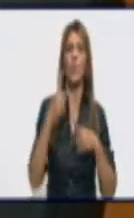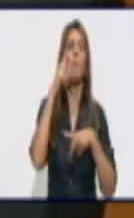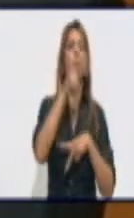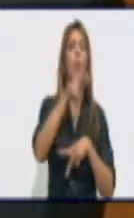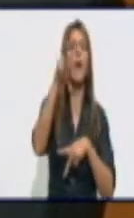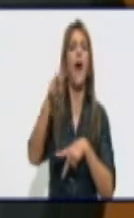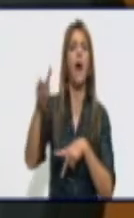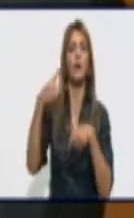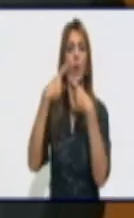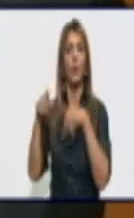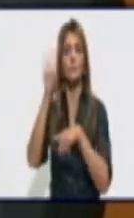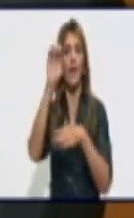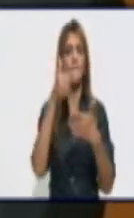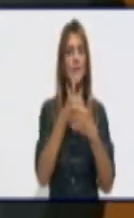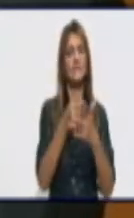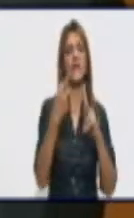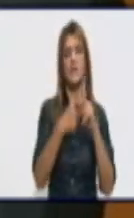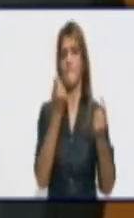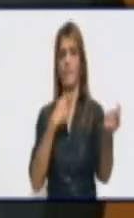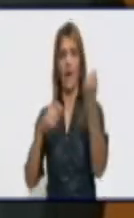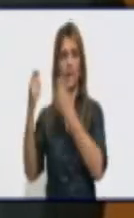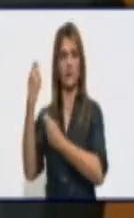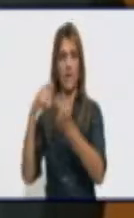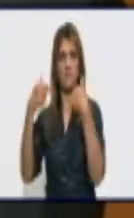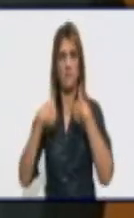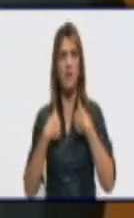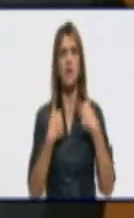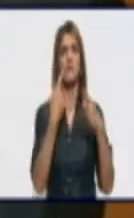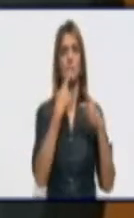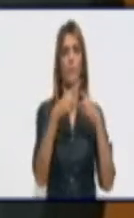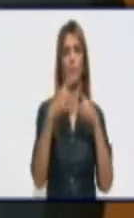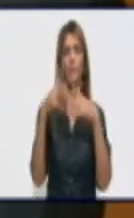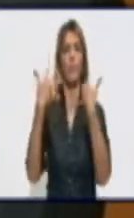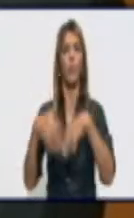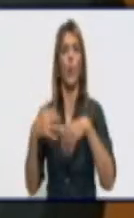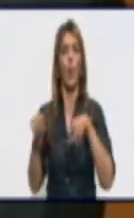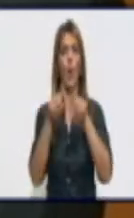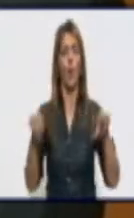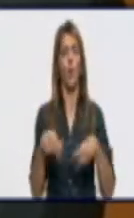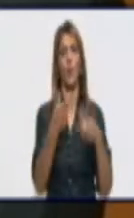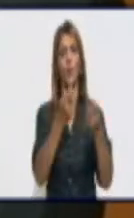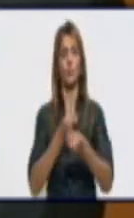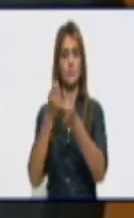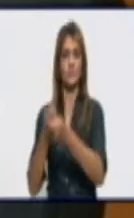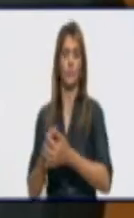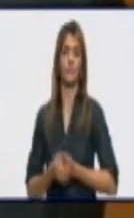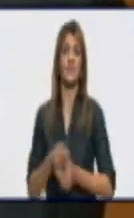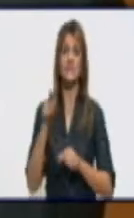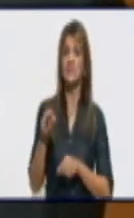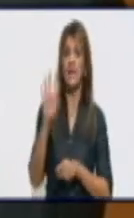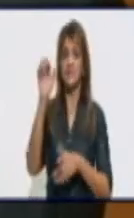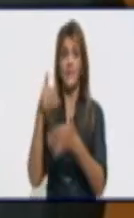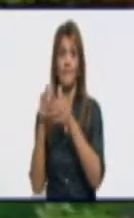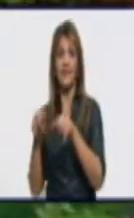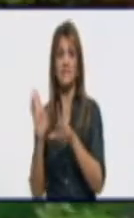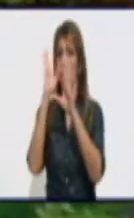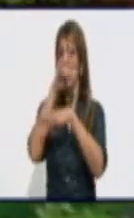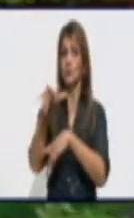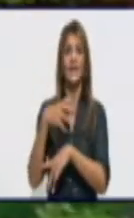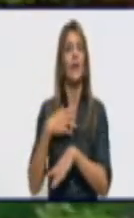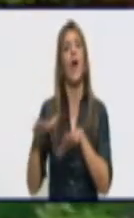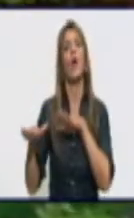organismo, y vender mi producción. Solo porque usted no tenga las condiciones creadas para ese proceso. Pero tú tocabas un